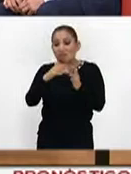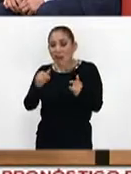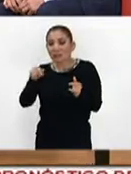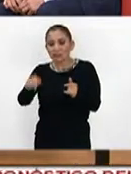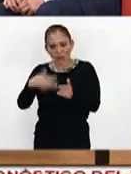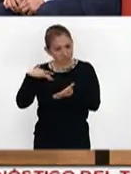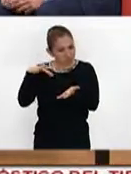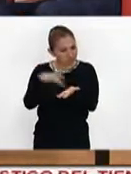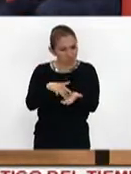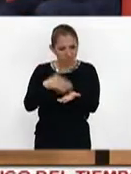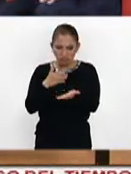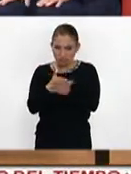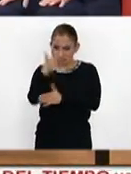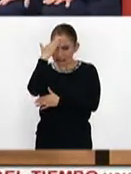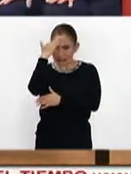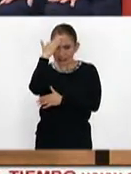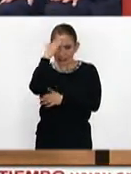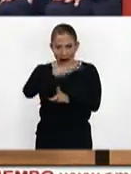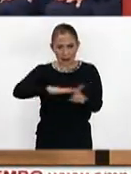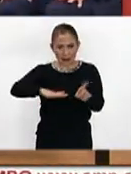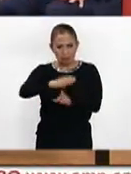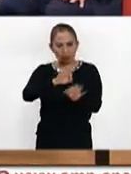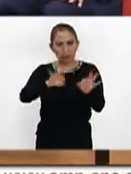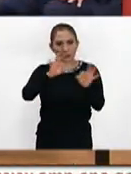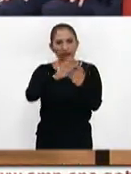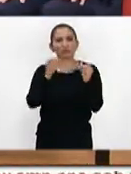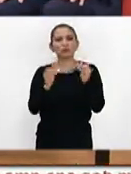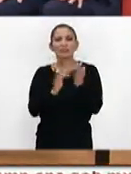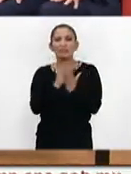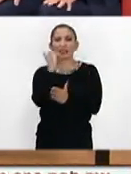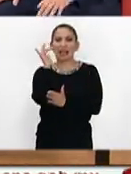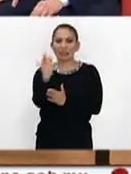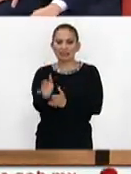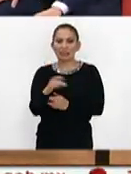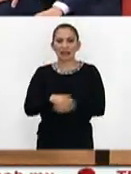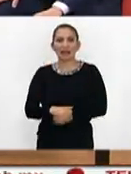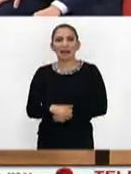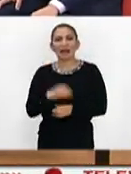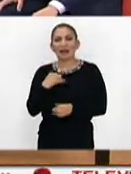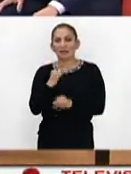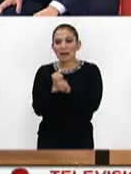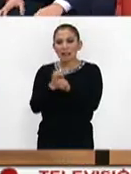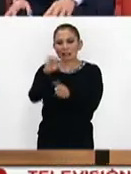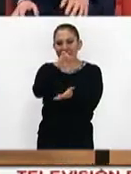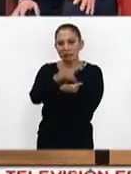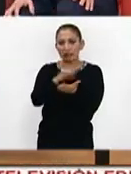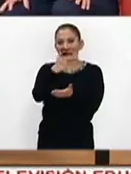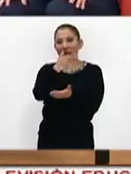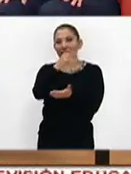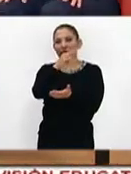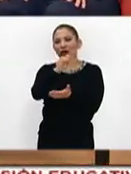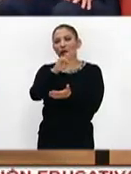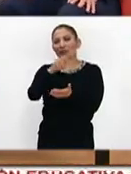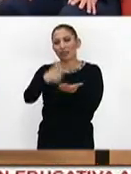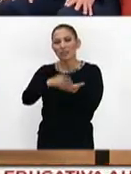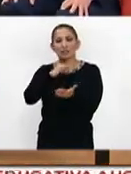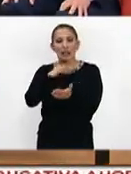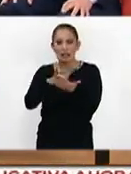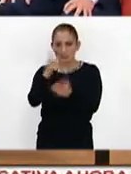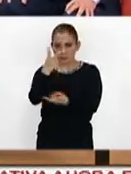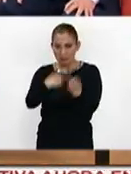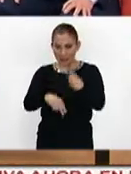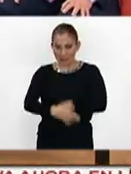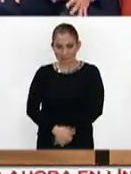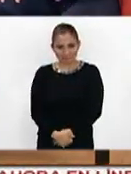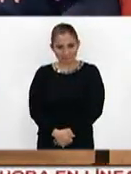Francia tienen un gran liderazgo en este ámbito. Muy importante. Muchas gracias. Muchas gracias, Karen Guillén, investigador del Centro Gilberto Bosques del Senado. Gracias por estar con